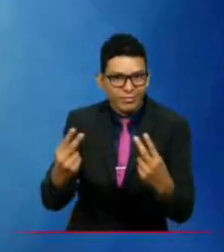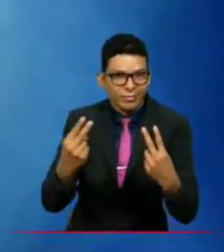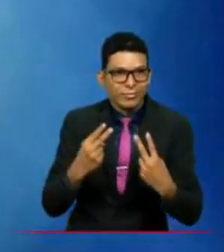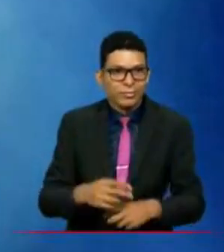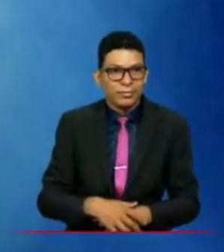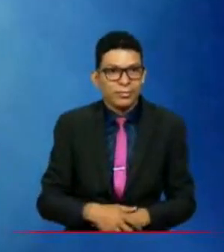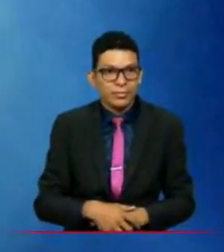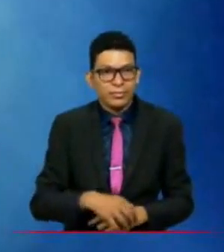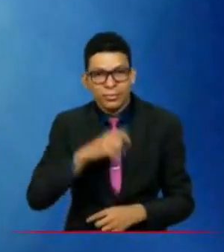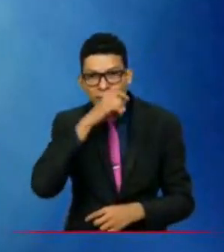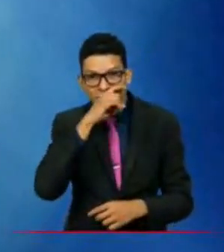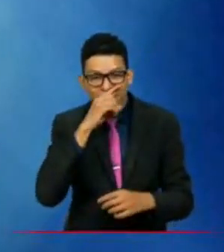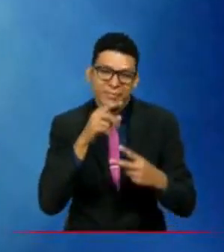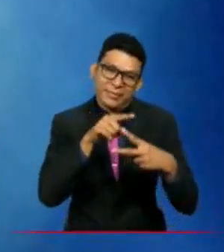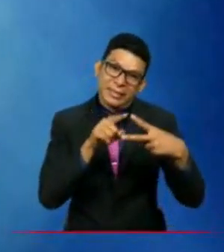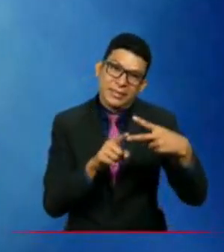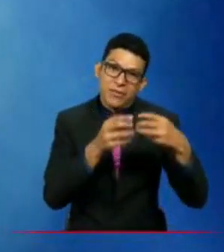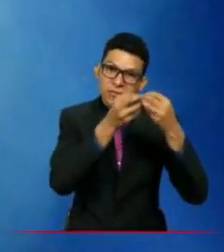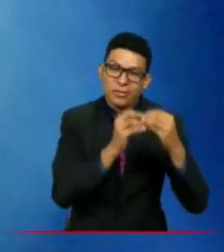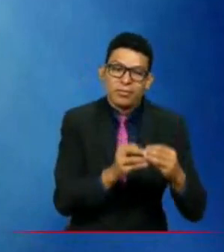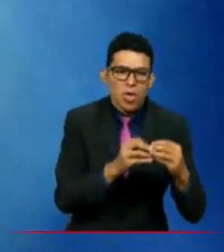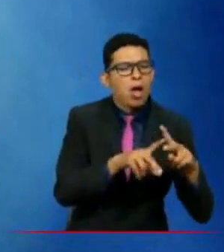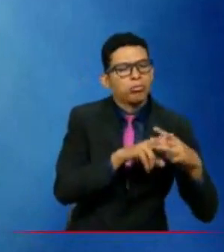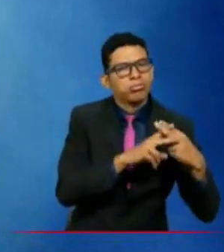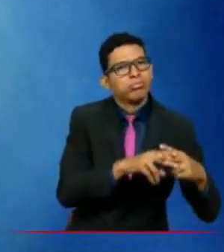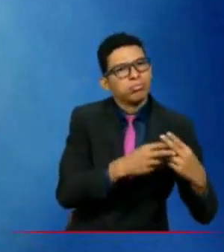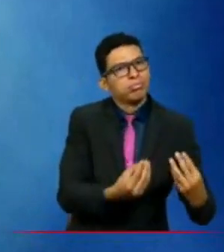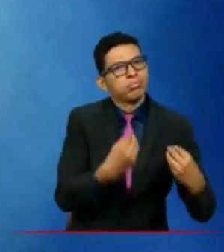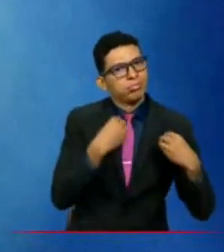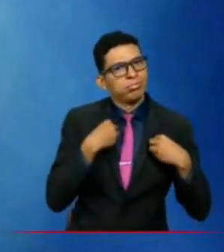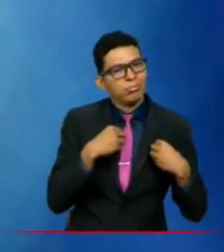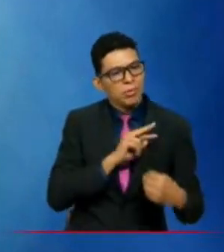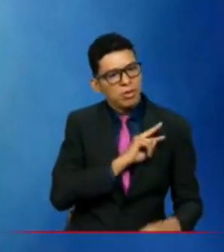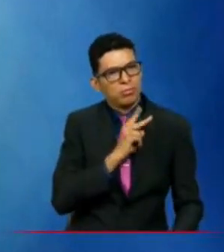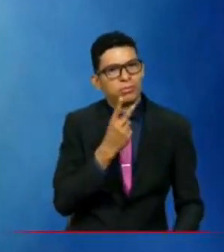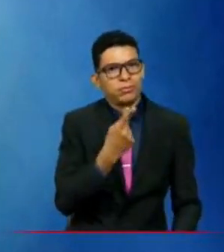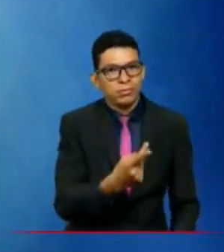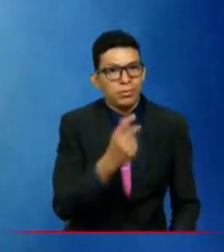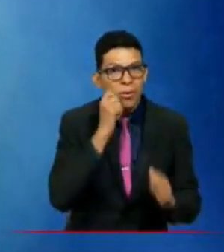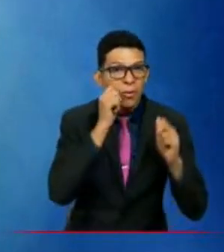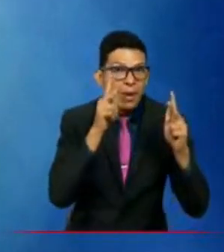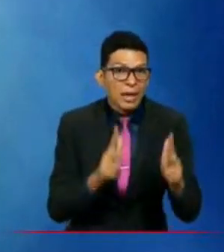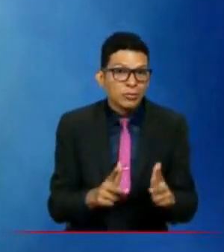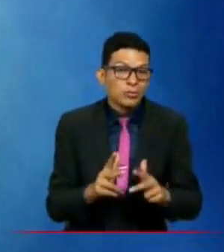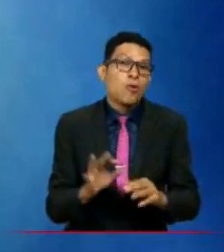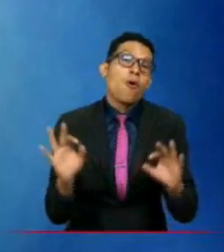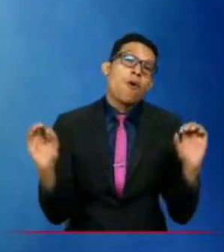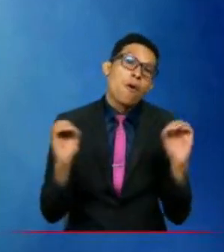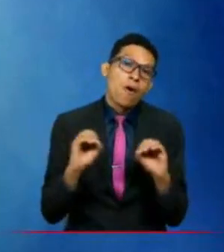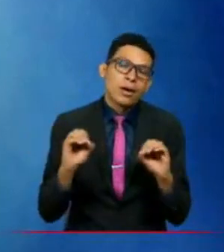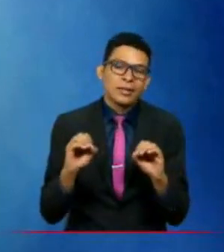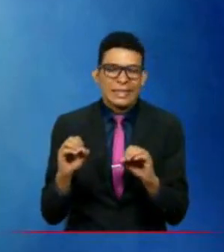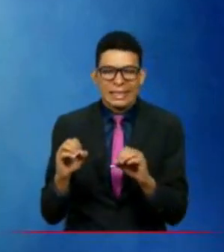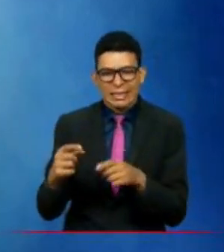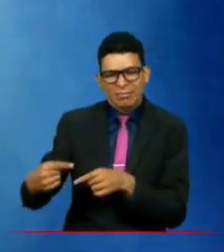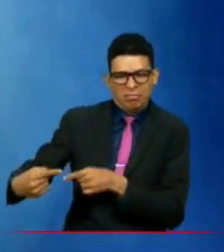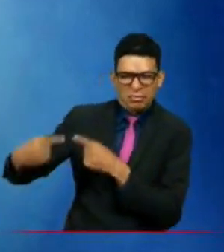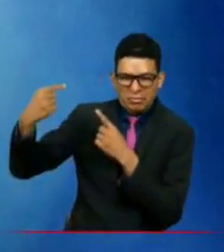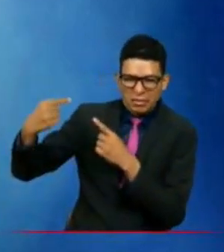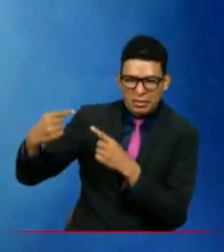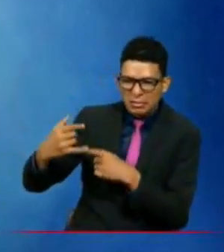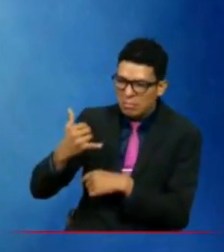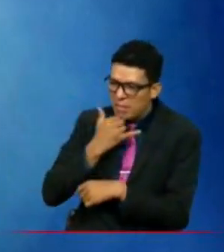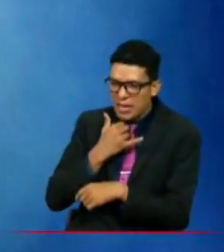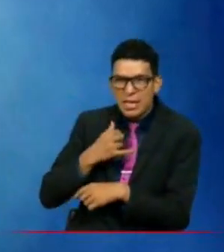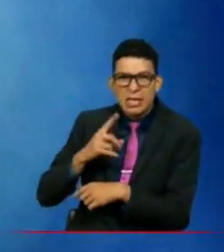sí hay dos formas de verlo la vemos como una herramienta que nos puede ayudar a evolucionar como humanos o la vemos como un enemigo